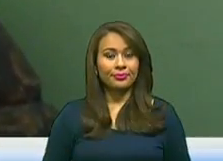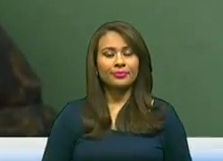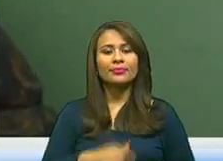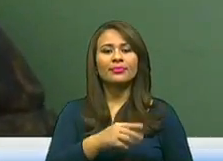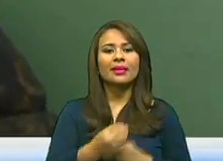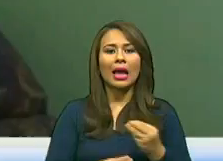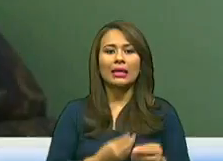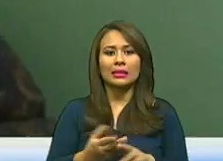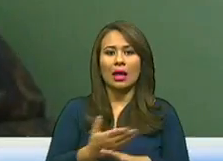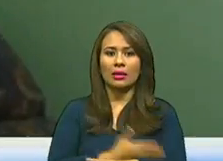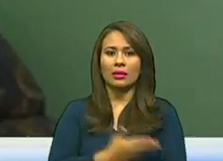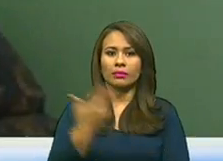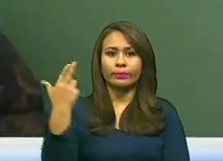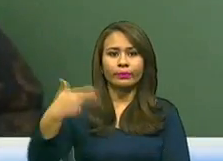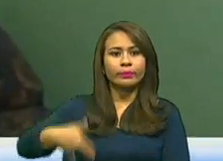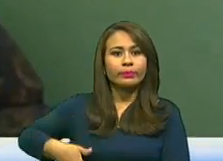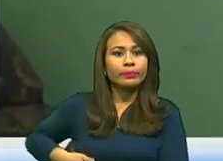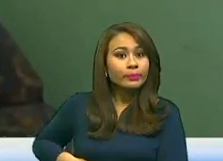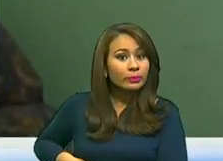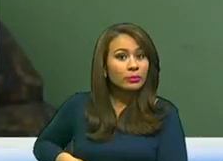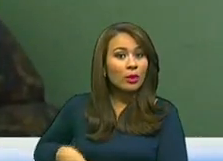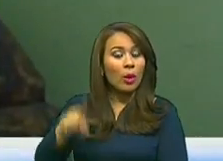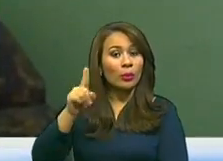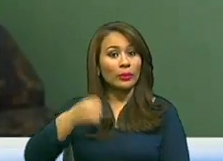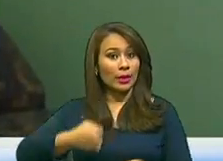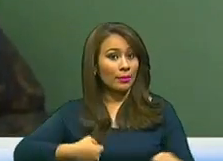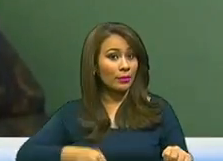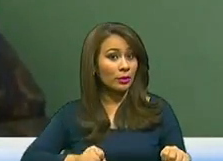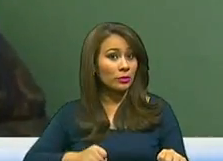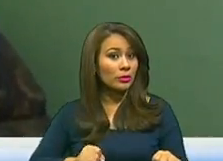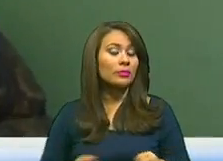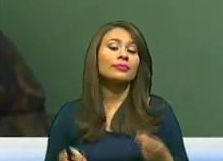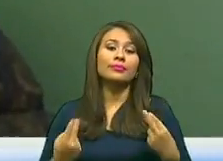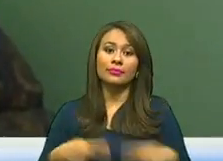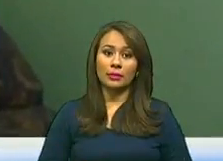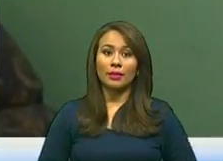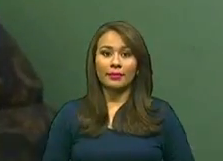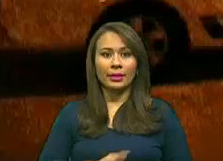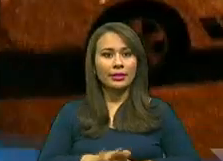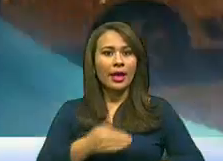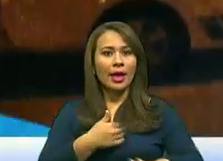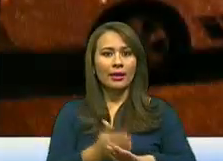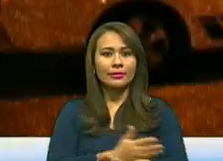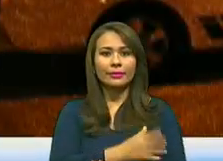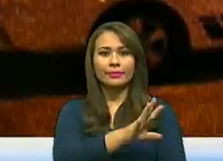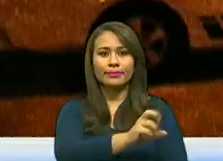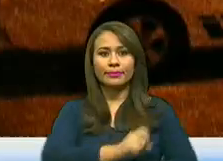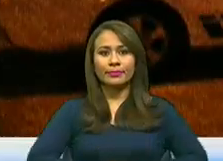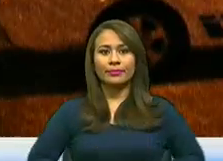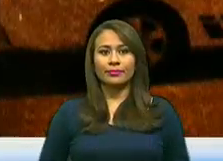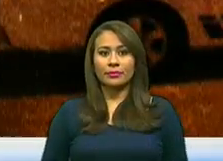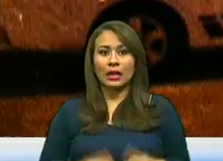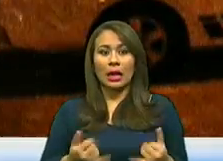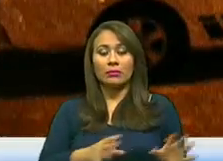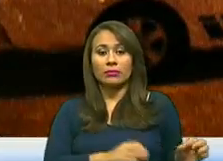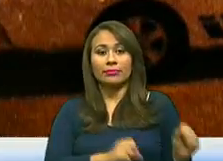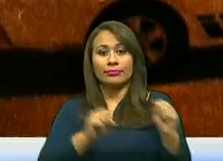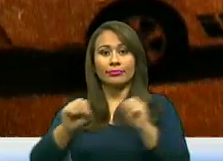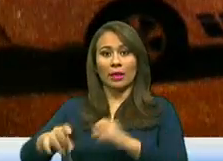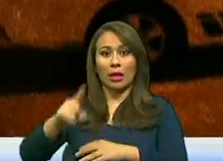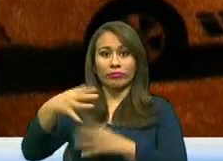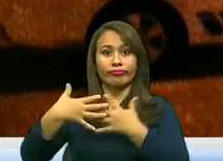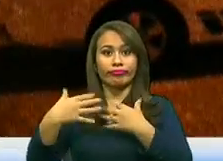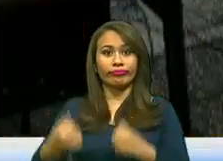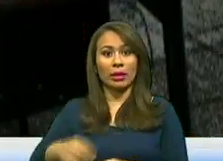dos armas de fuego tipo revólver, una motocicleta que también fue aprehendida. Al ser llevados a la delegación,